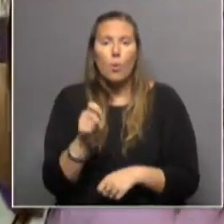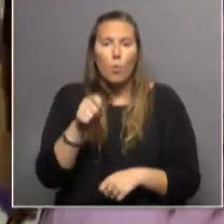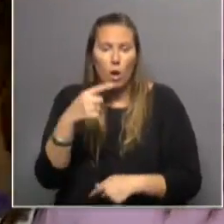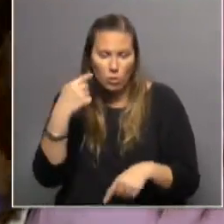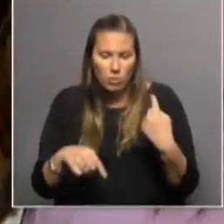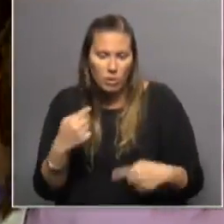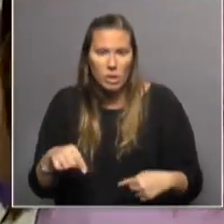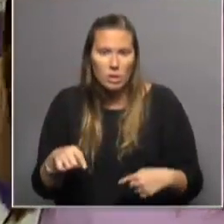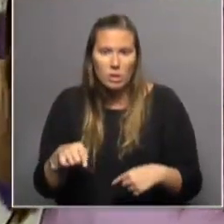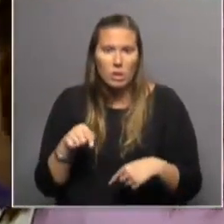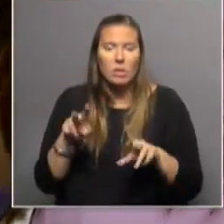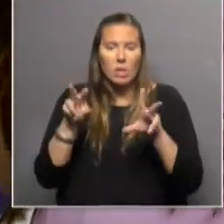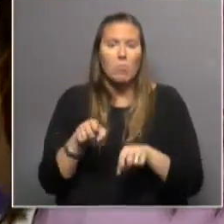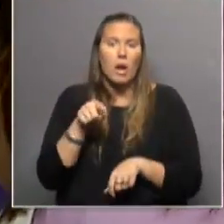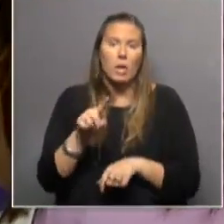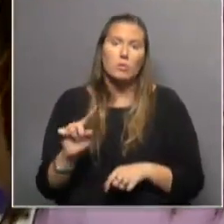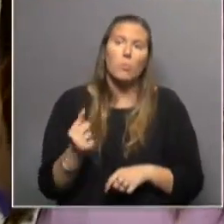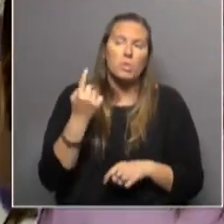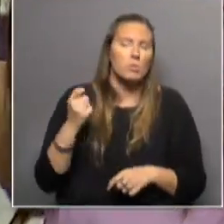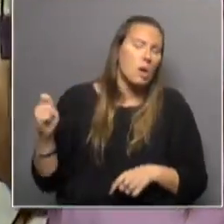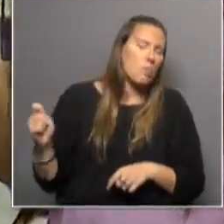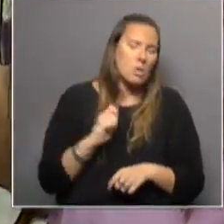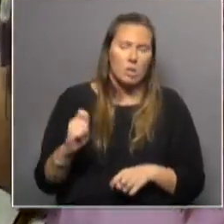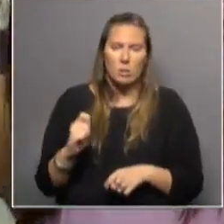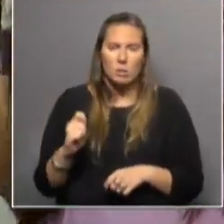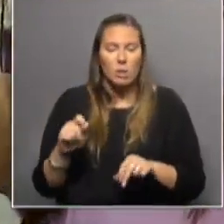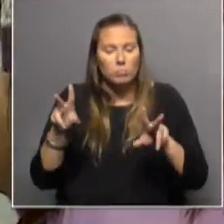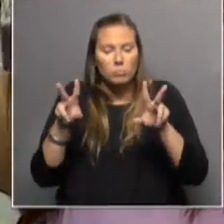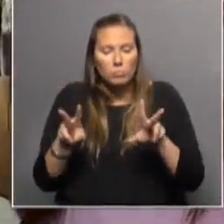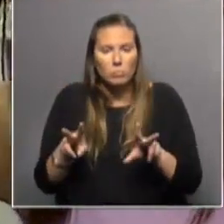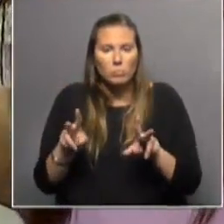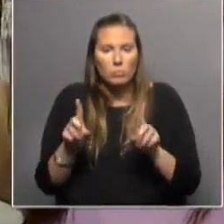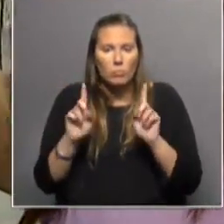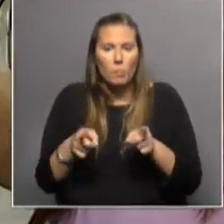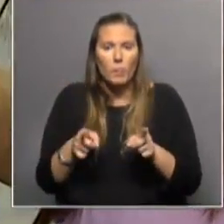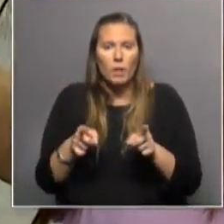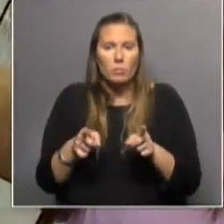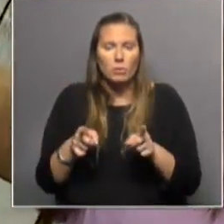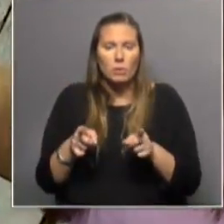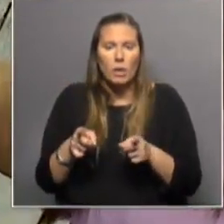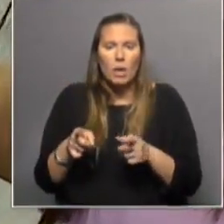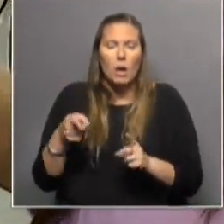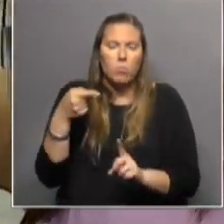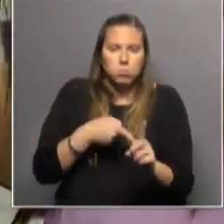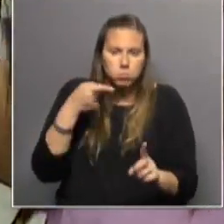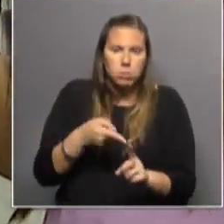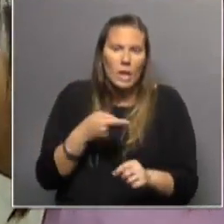eso es central y de emergencia. El tema de la explotación sexual